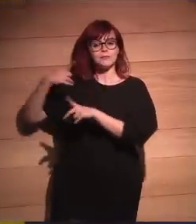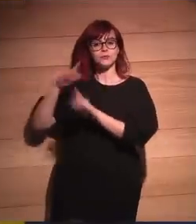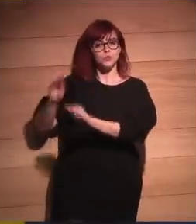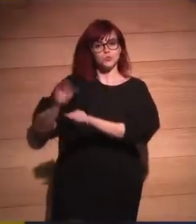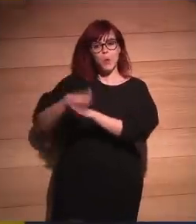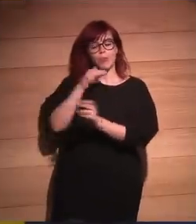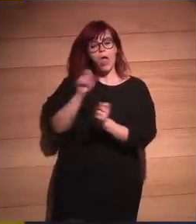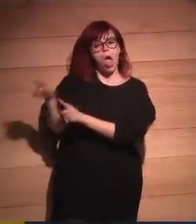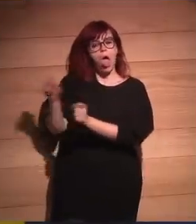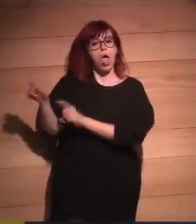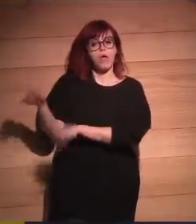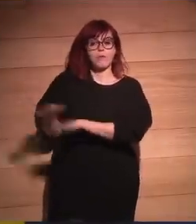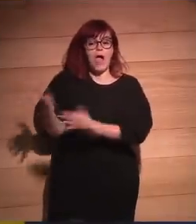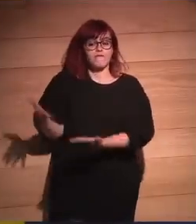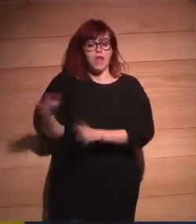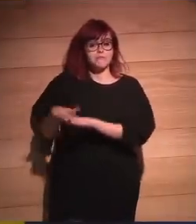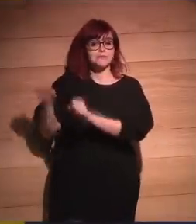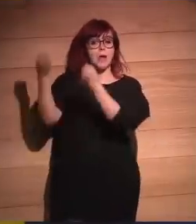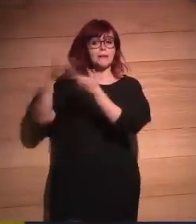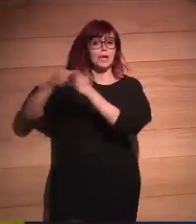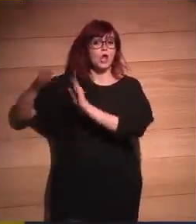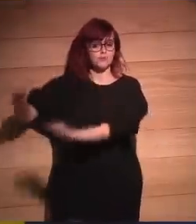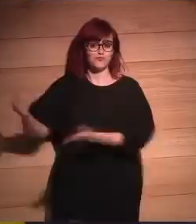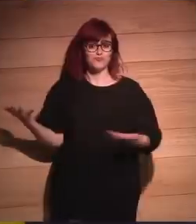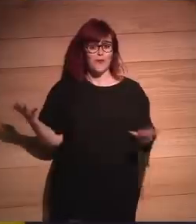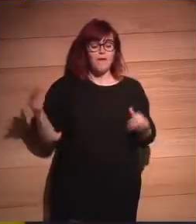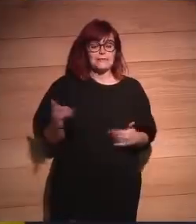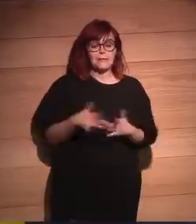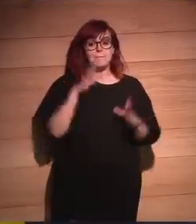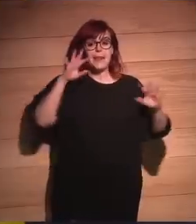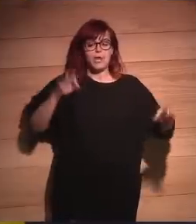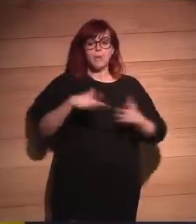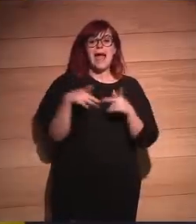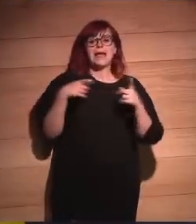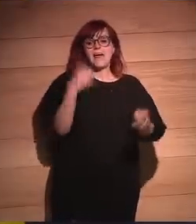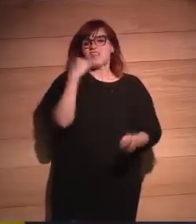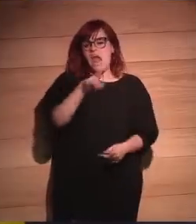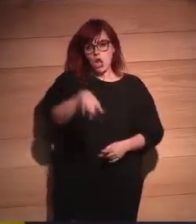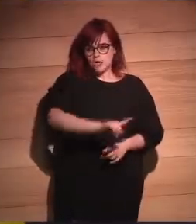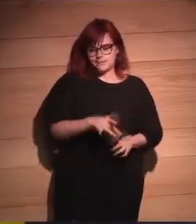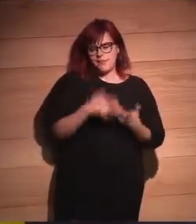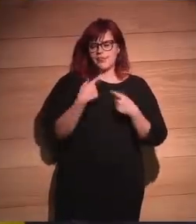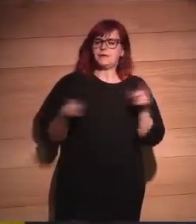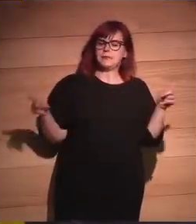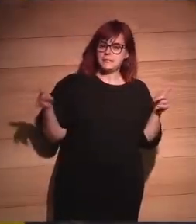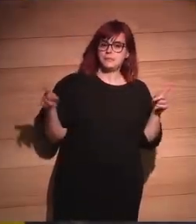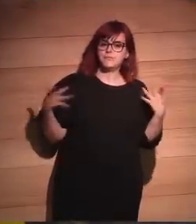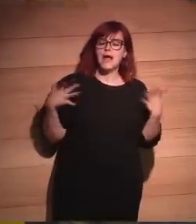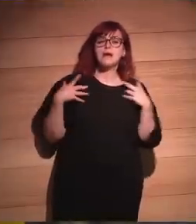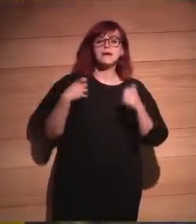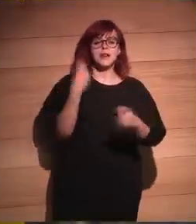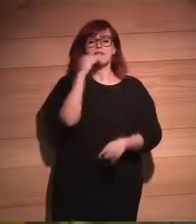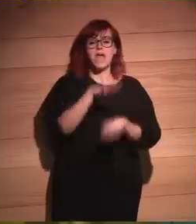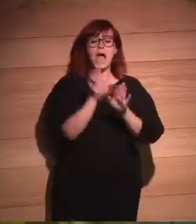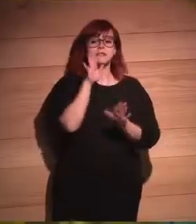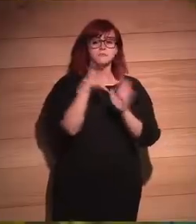china, ¿no? Yo creo que hay un peligro no estamos en una guerra fría, creo que es una cosa muy distinta. La guerra fría ya la